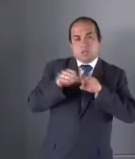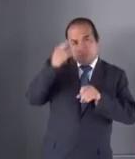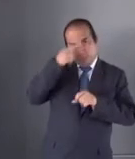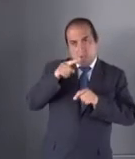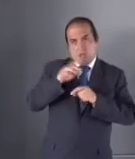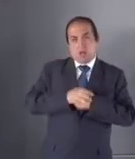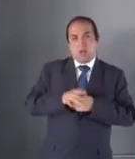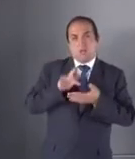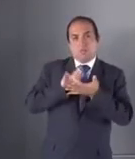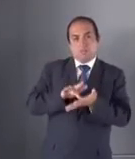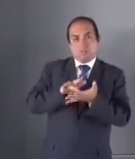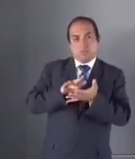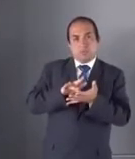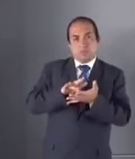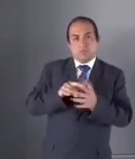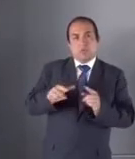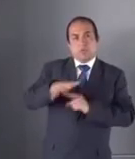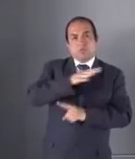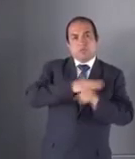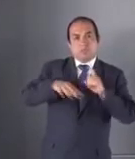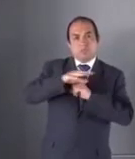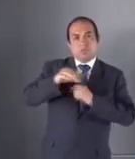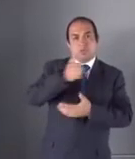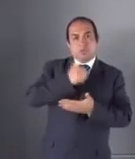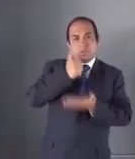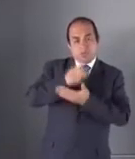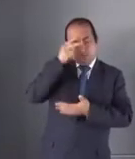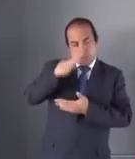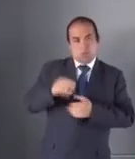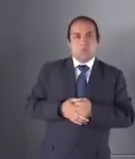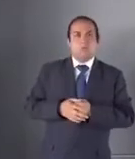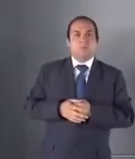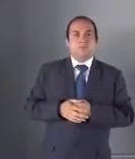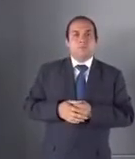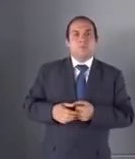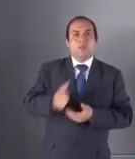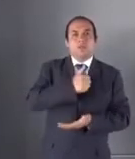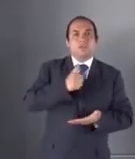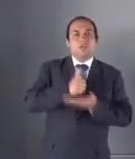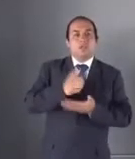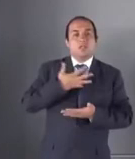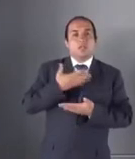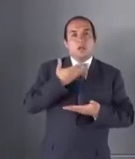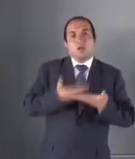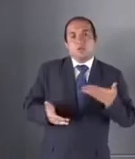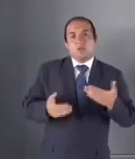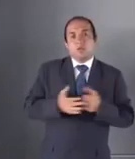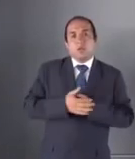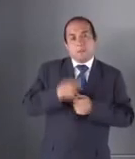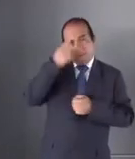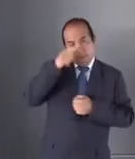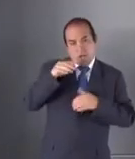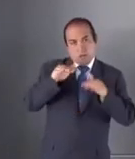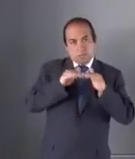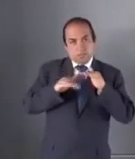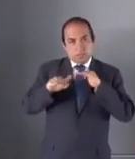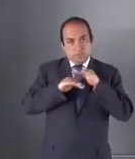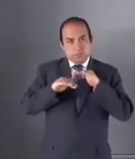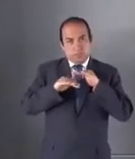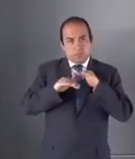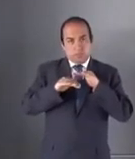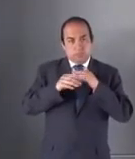México. La ciudad tiene hoy solamente para el suelo de conservación una inversión histórica